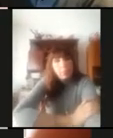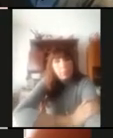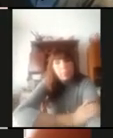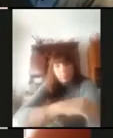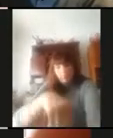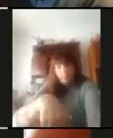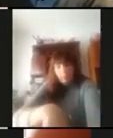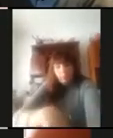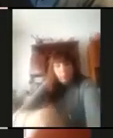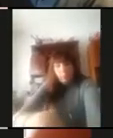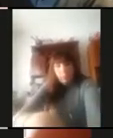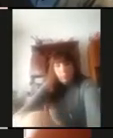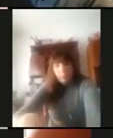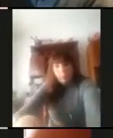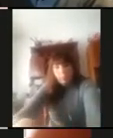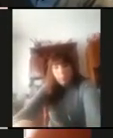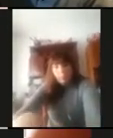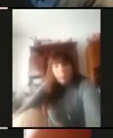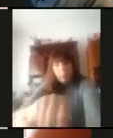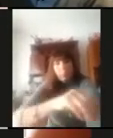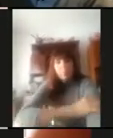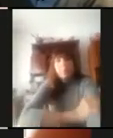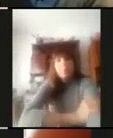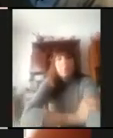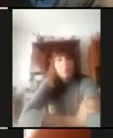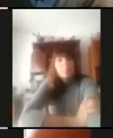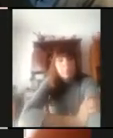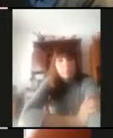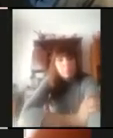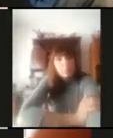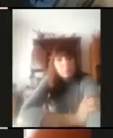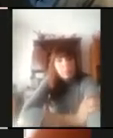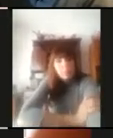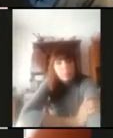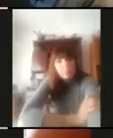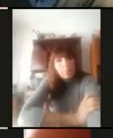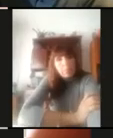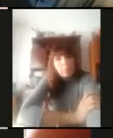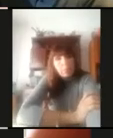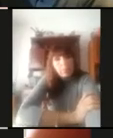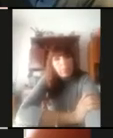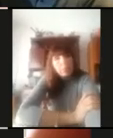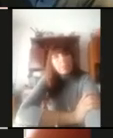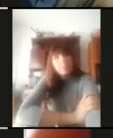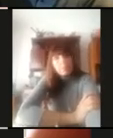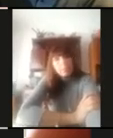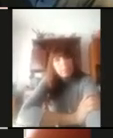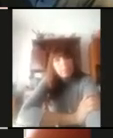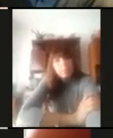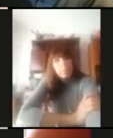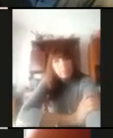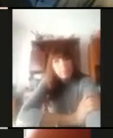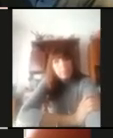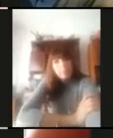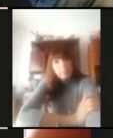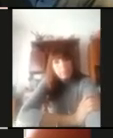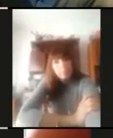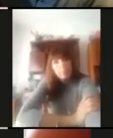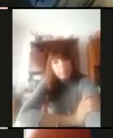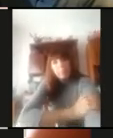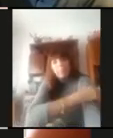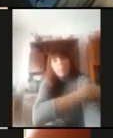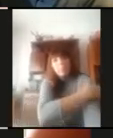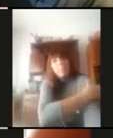y los nombra su director en 1910 provoca pública la gran obra